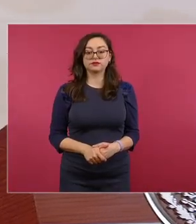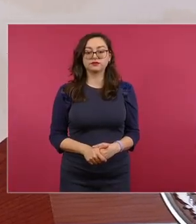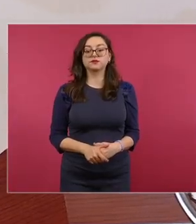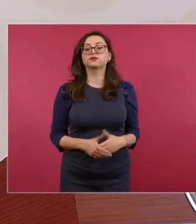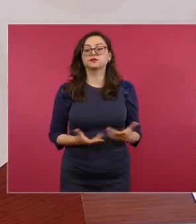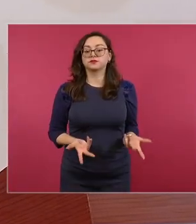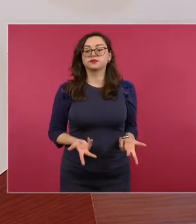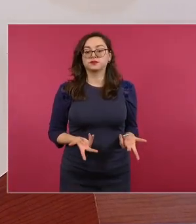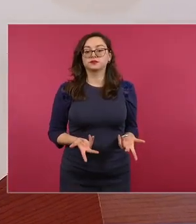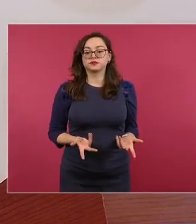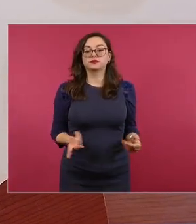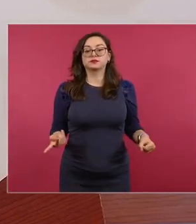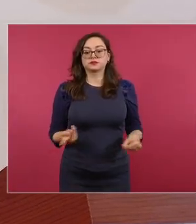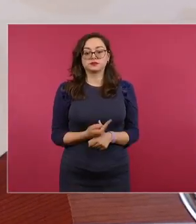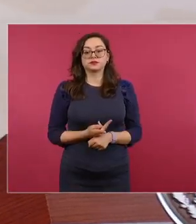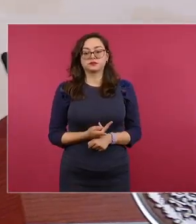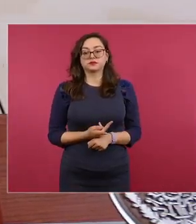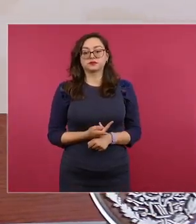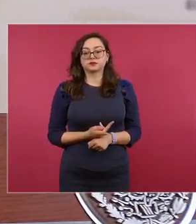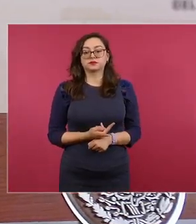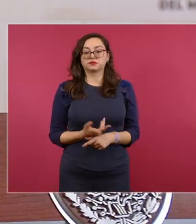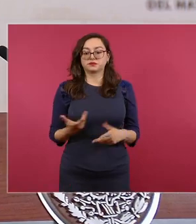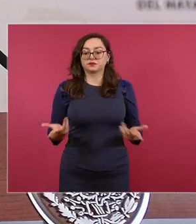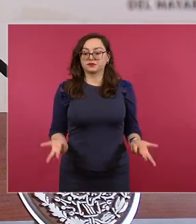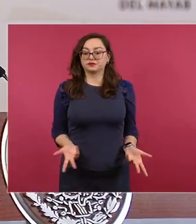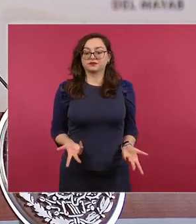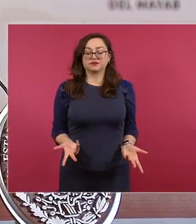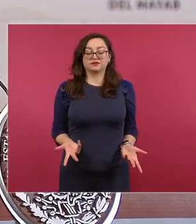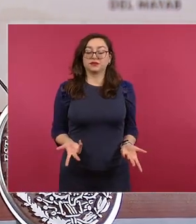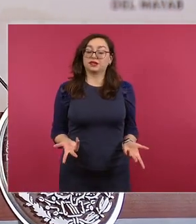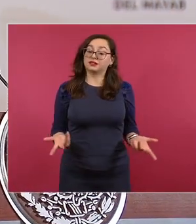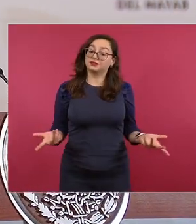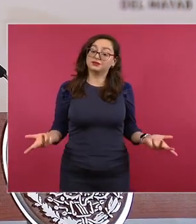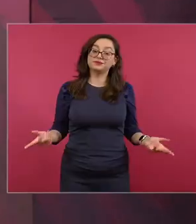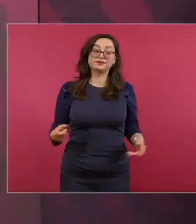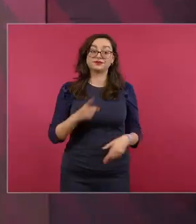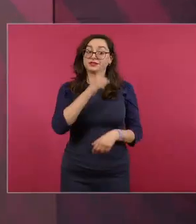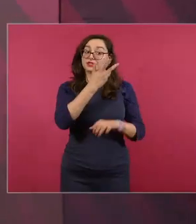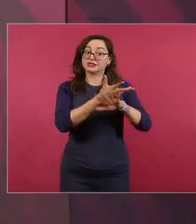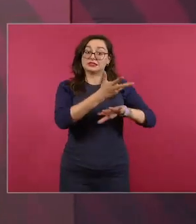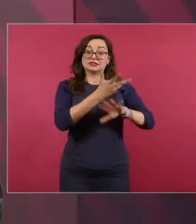que ahí en tu país hay muchos intereses.